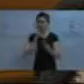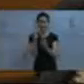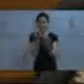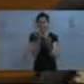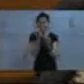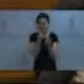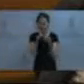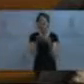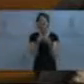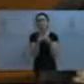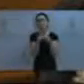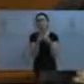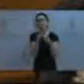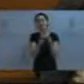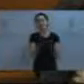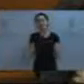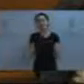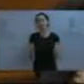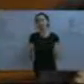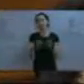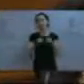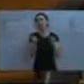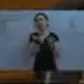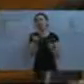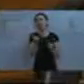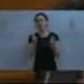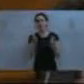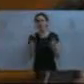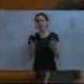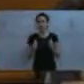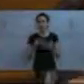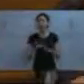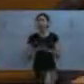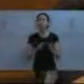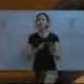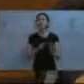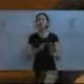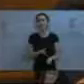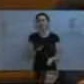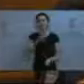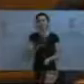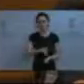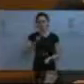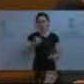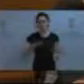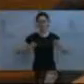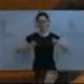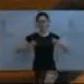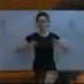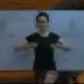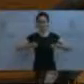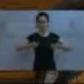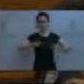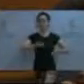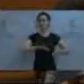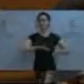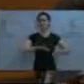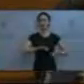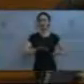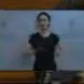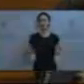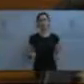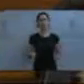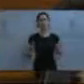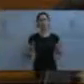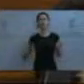de los usuarios del Oriente. Para ello ya se ha registrado una iniciativa y lo que vamos a seguir